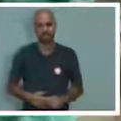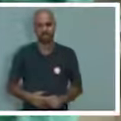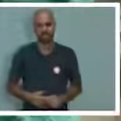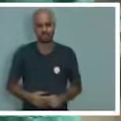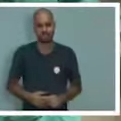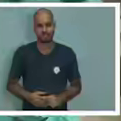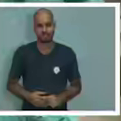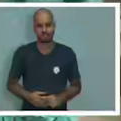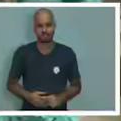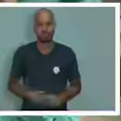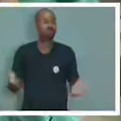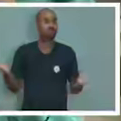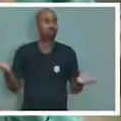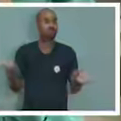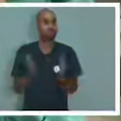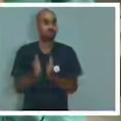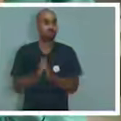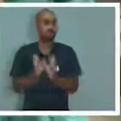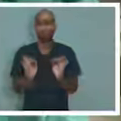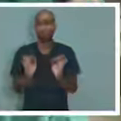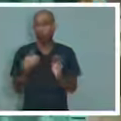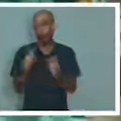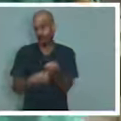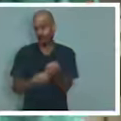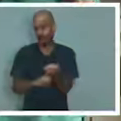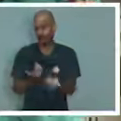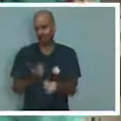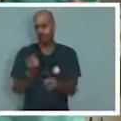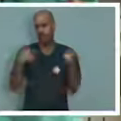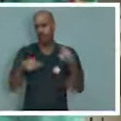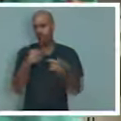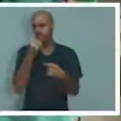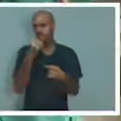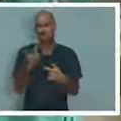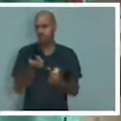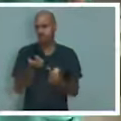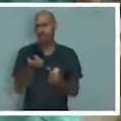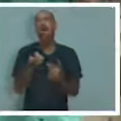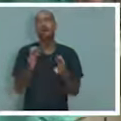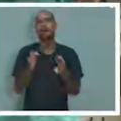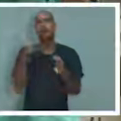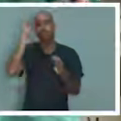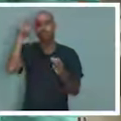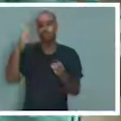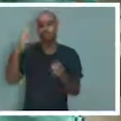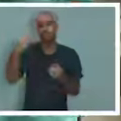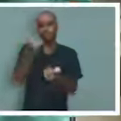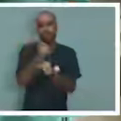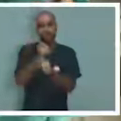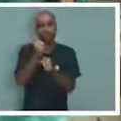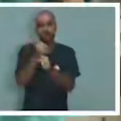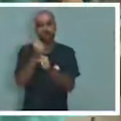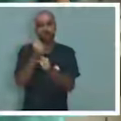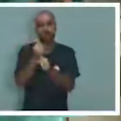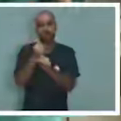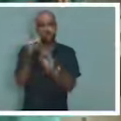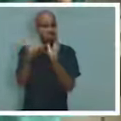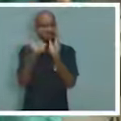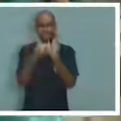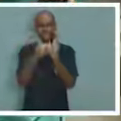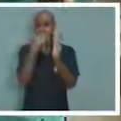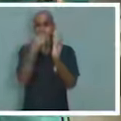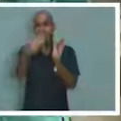Bueno amigos, y como ya es habitual, Jóvenes por la Vida te invita a sumergirte en el día a día y en el quehacer laboral de miles de jóvenes cubanos que también